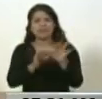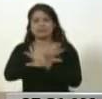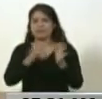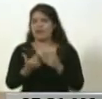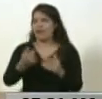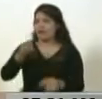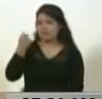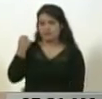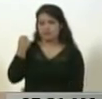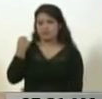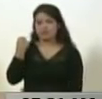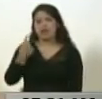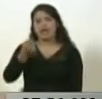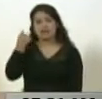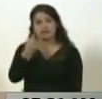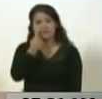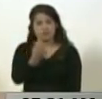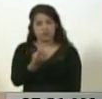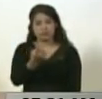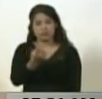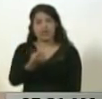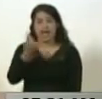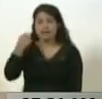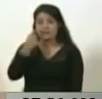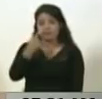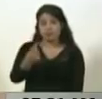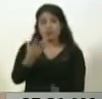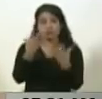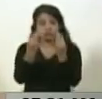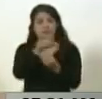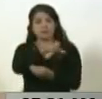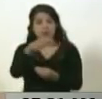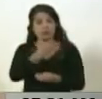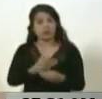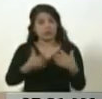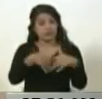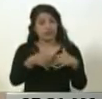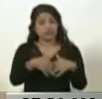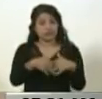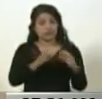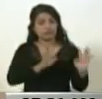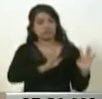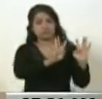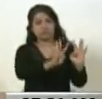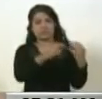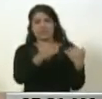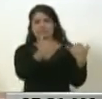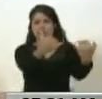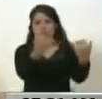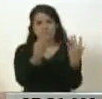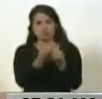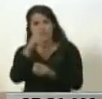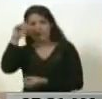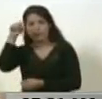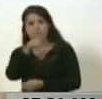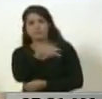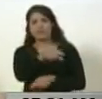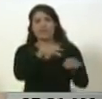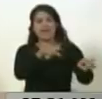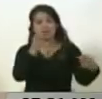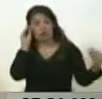ayer importante de empresarios que no necesariamente comulgan con